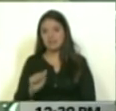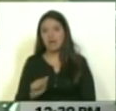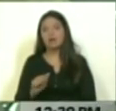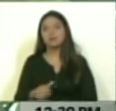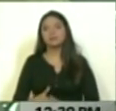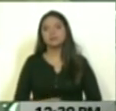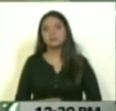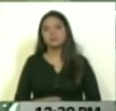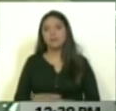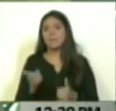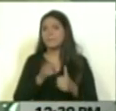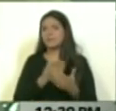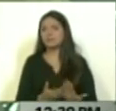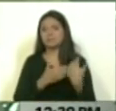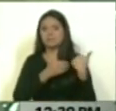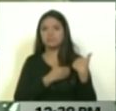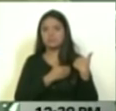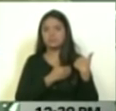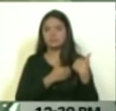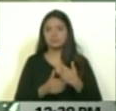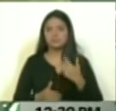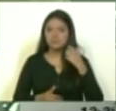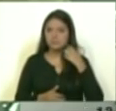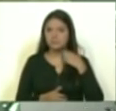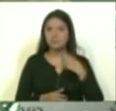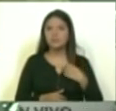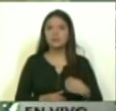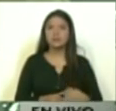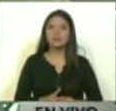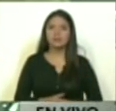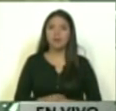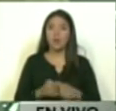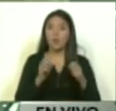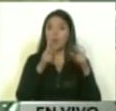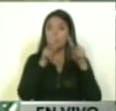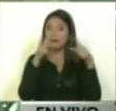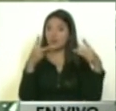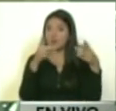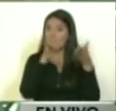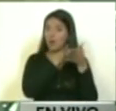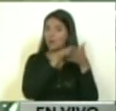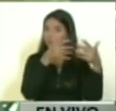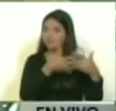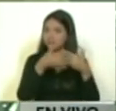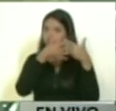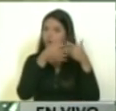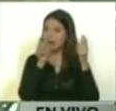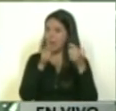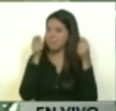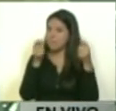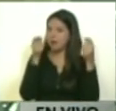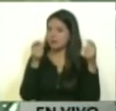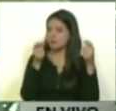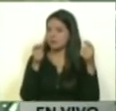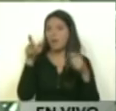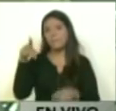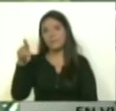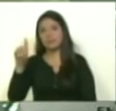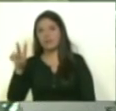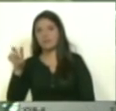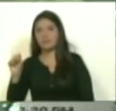Comunicacionalmente la encabezó el New York Times. Una campaña para que PDVSA, como es normal